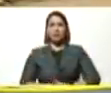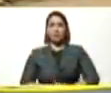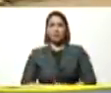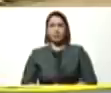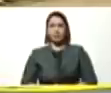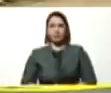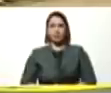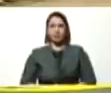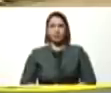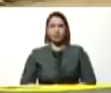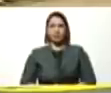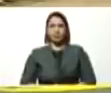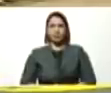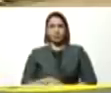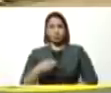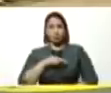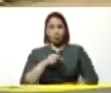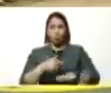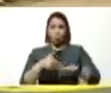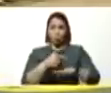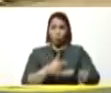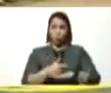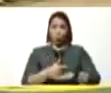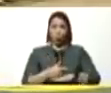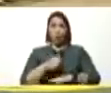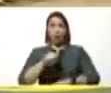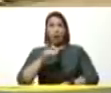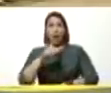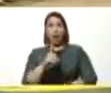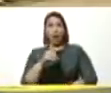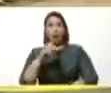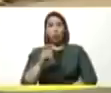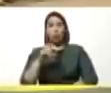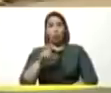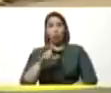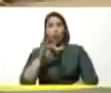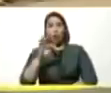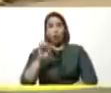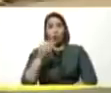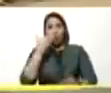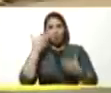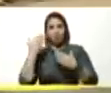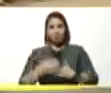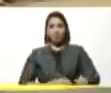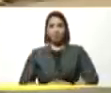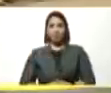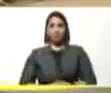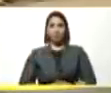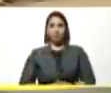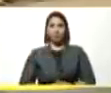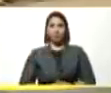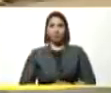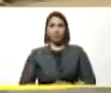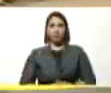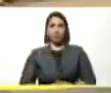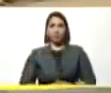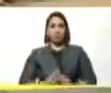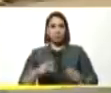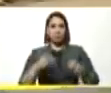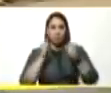Allá va a estar nuestro gobernador Adolfo Pereira, un fenómeno, Adolfo Pereira. ¿Ah? Un